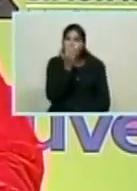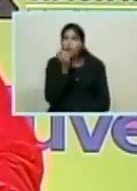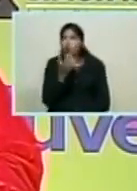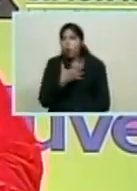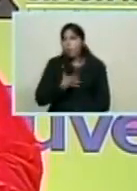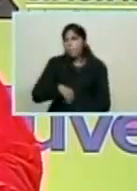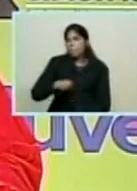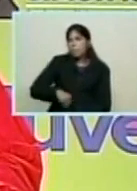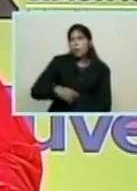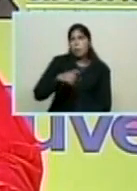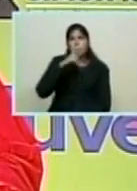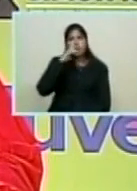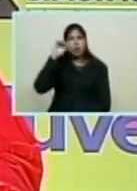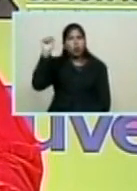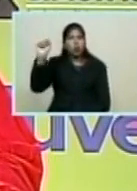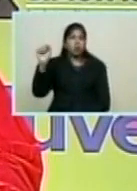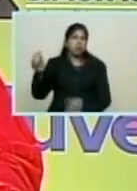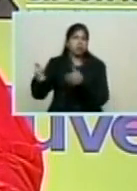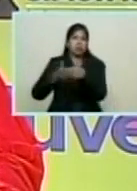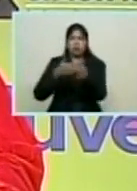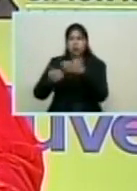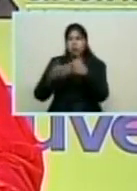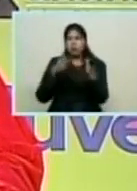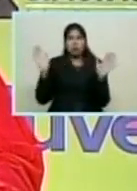mira, Nico,